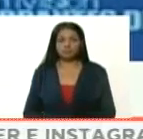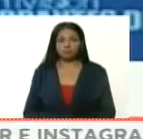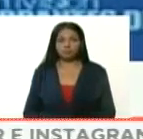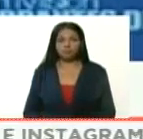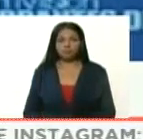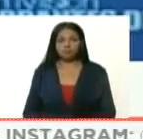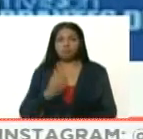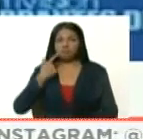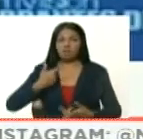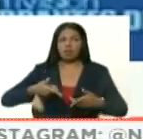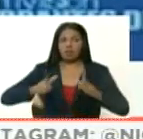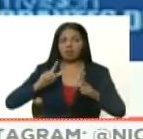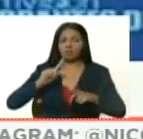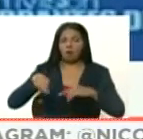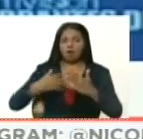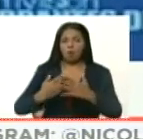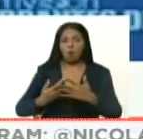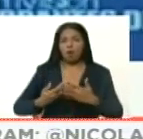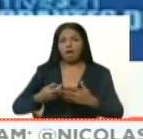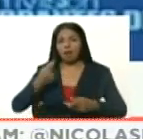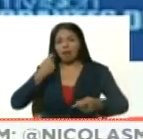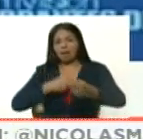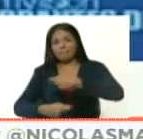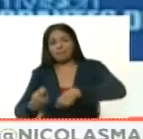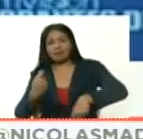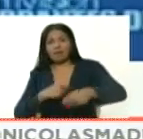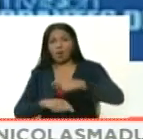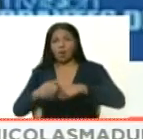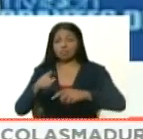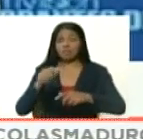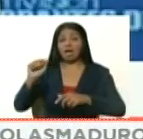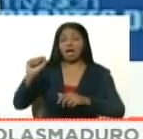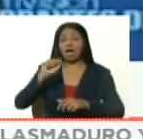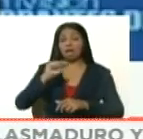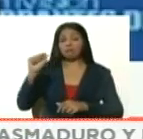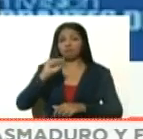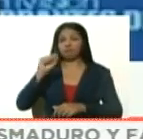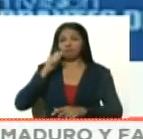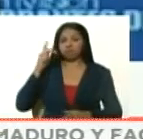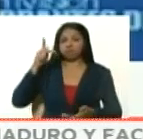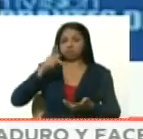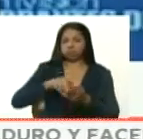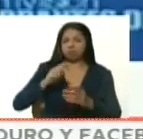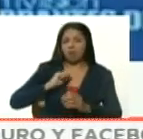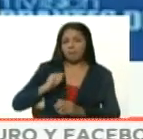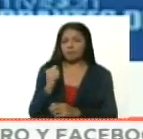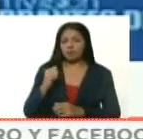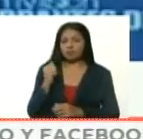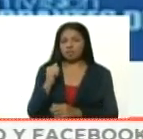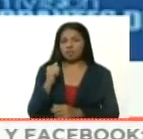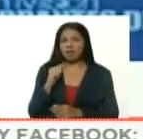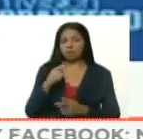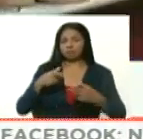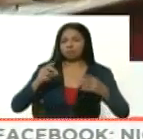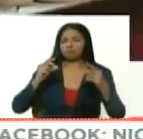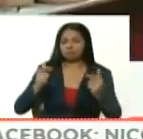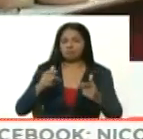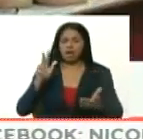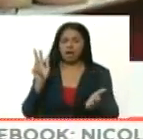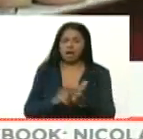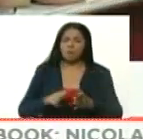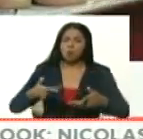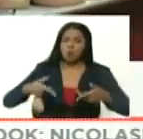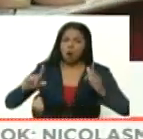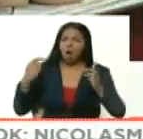ya disponibles en el mercado. Quiere decir que estas camionetas deben entrar a la Policía Nacional en términos inmediatos. Aprobados